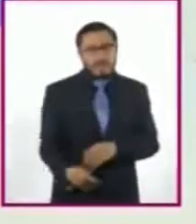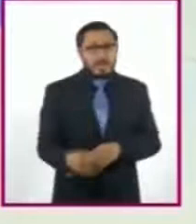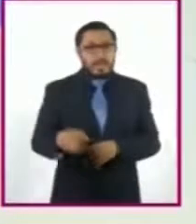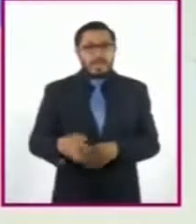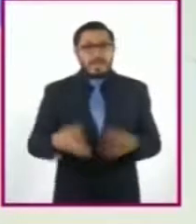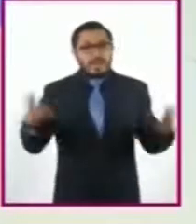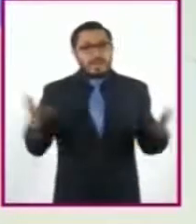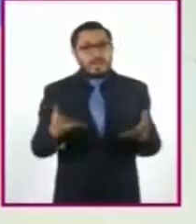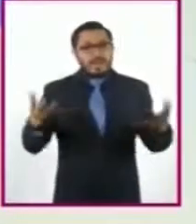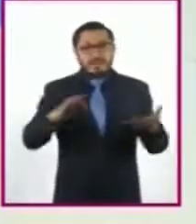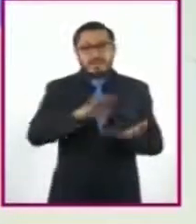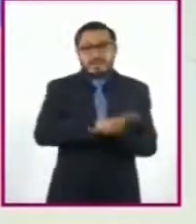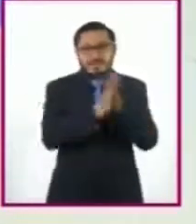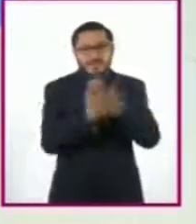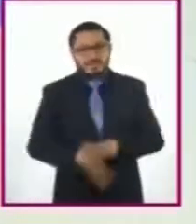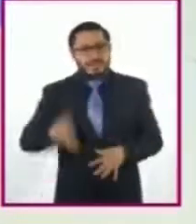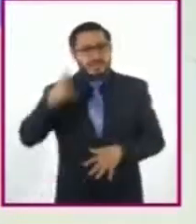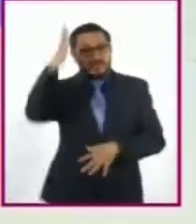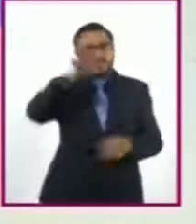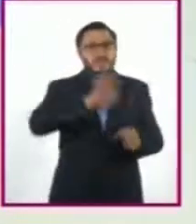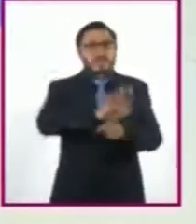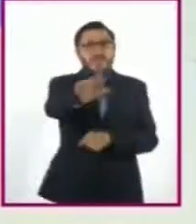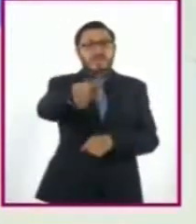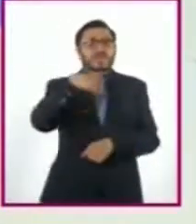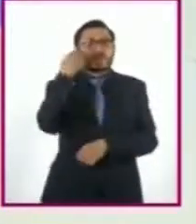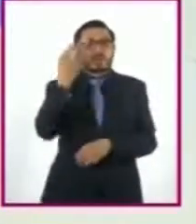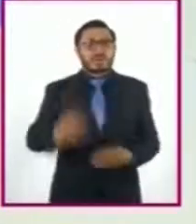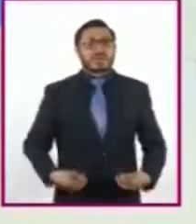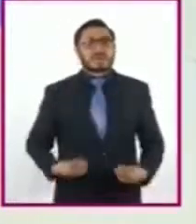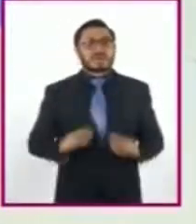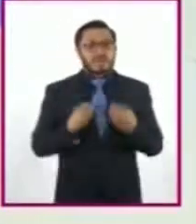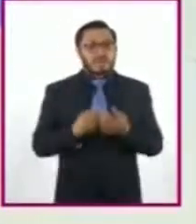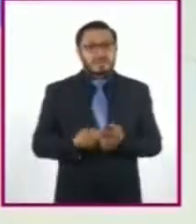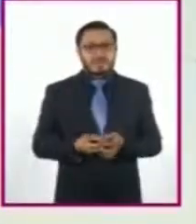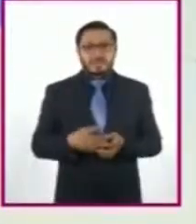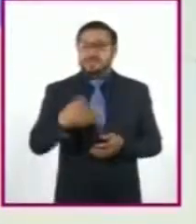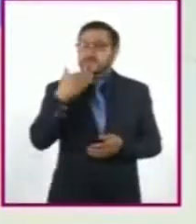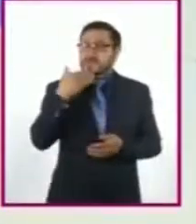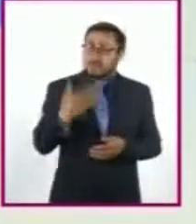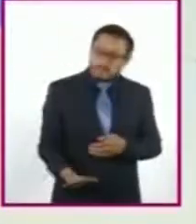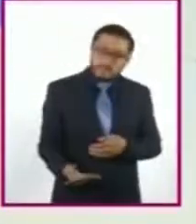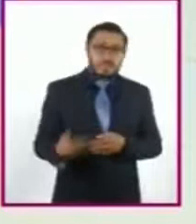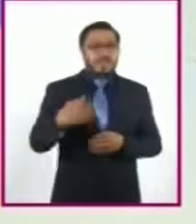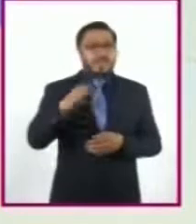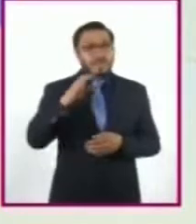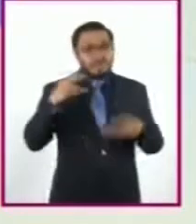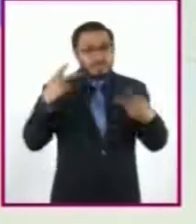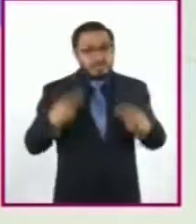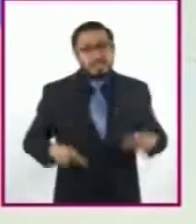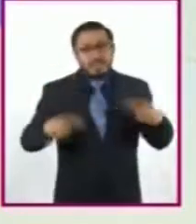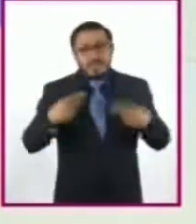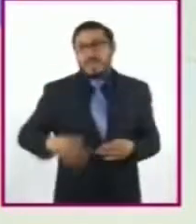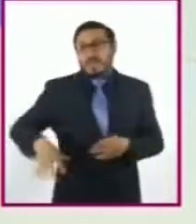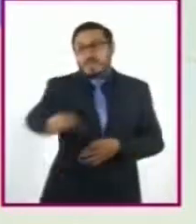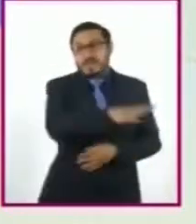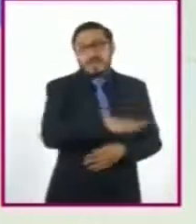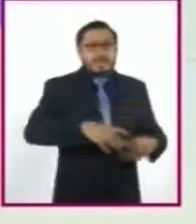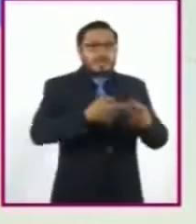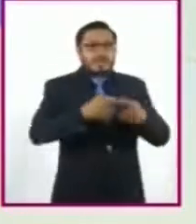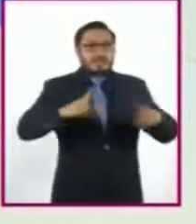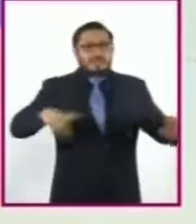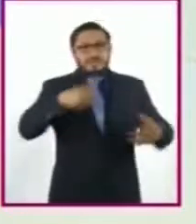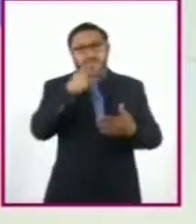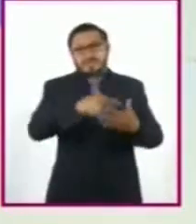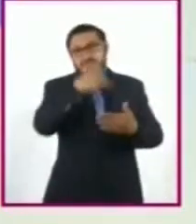en el que quiere verse reflejado. Qué bueno sería que los seres humanos pudiéramos diseñar proyectos